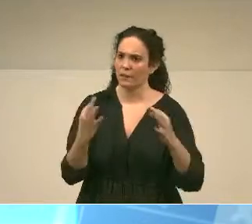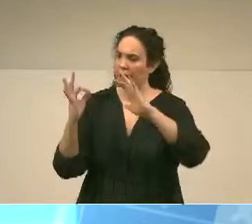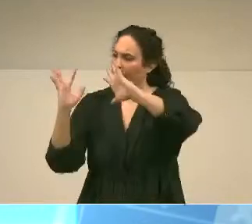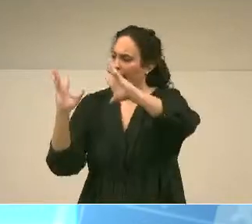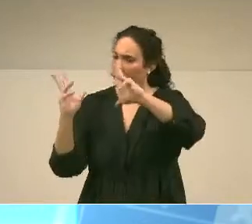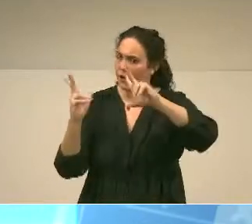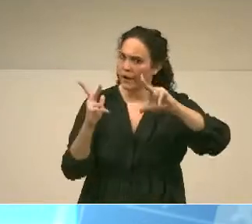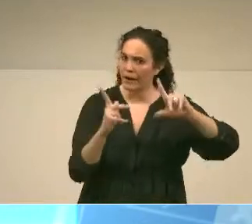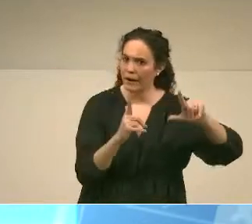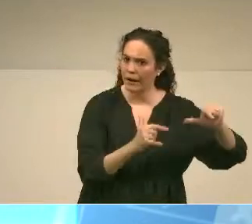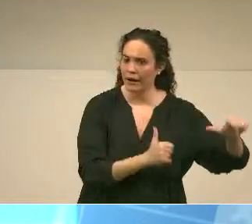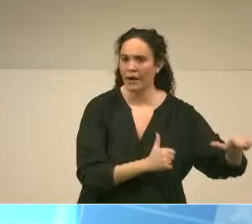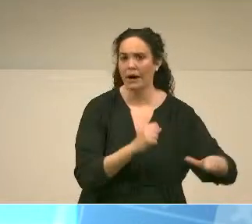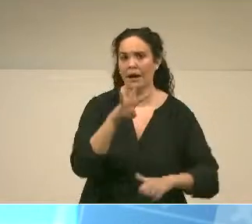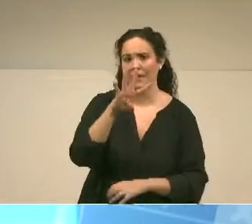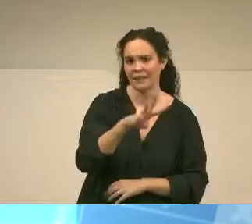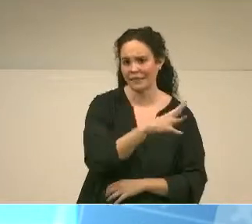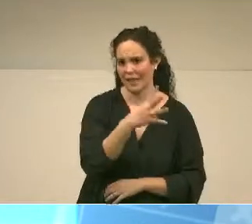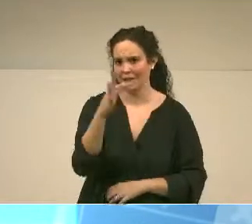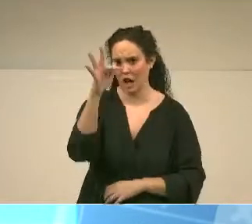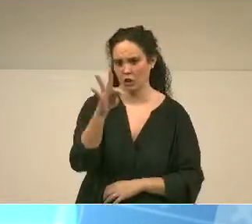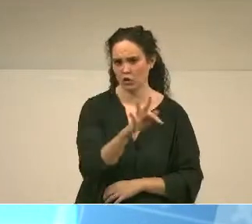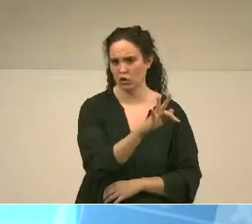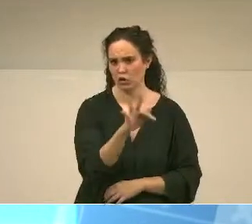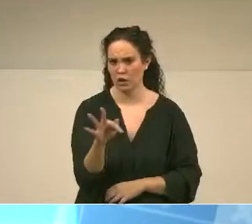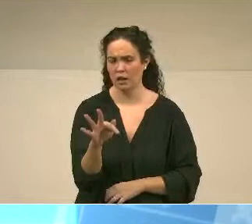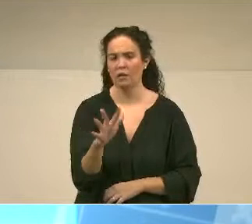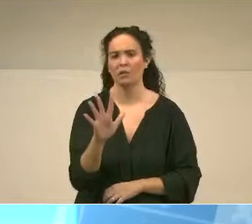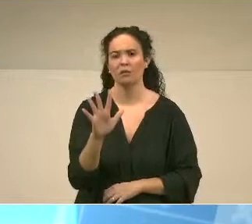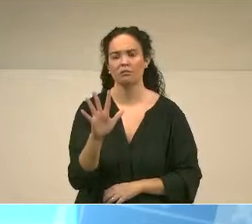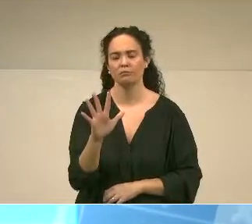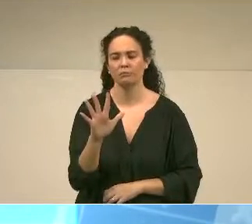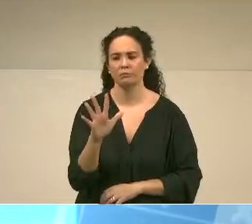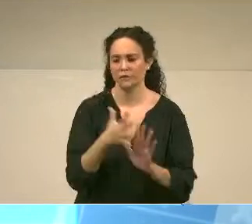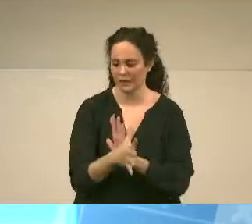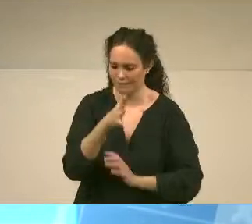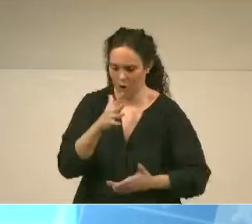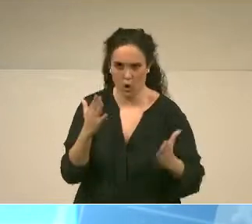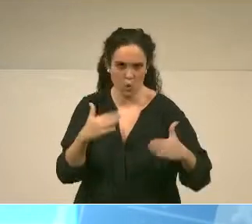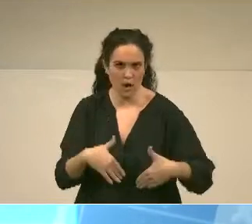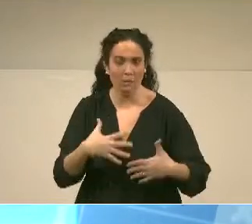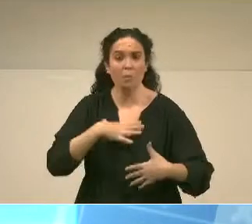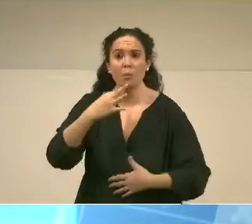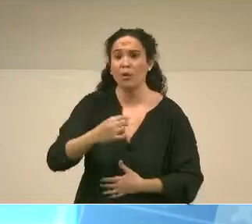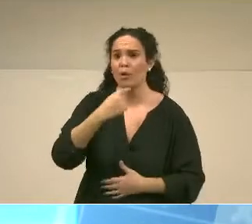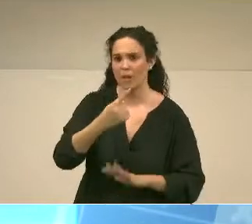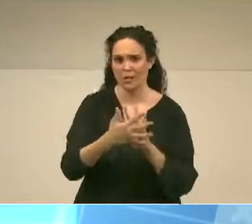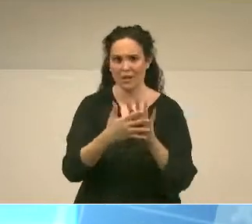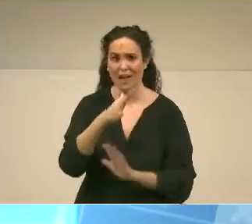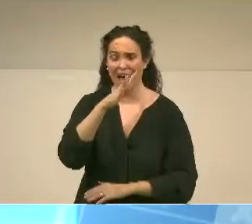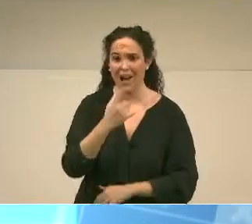la cuenta a la tabla total de disponibilidad. Lo que sí le puedo decir que tenemos en estos momentos